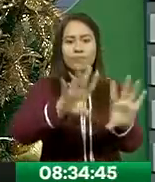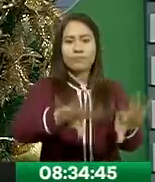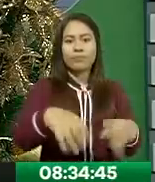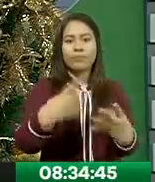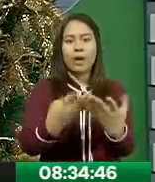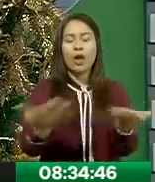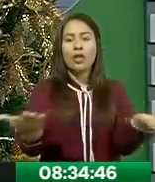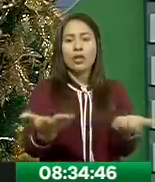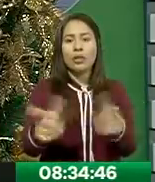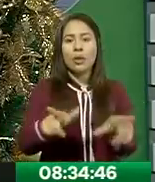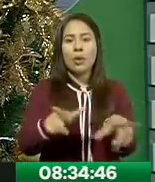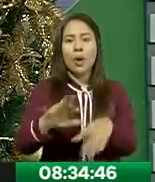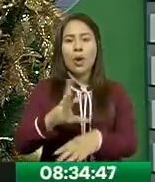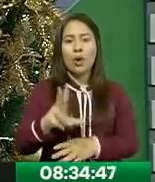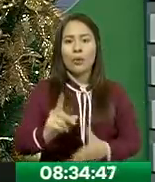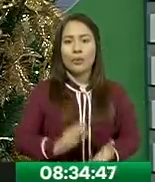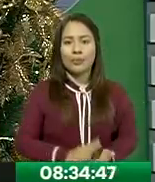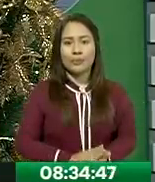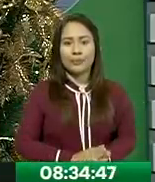implicados en este robo.